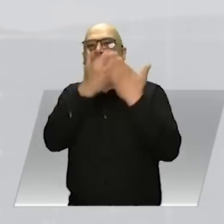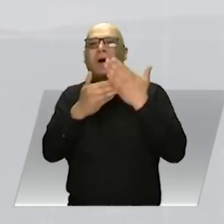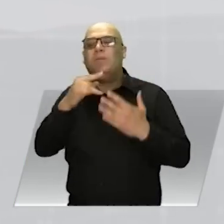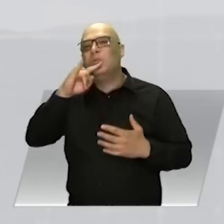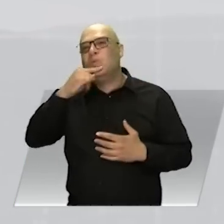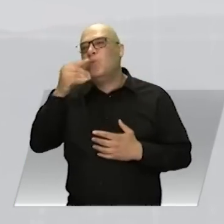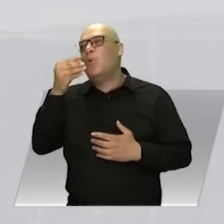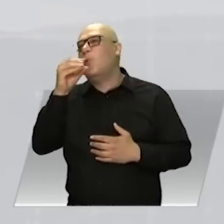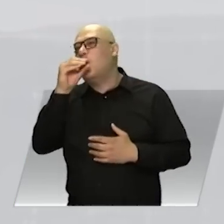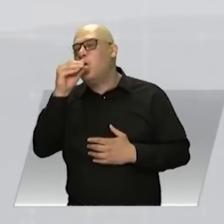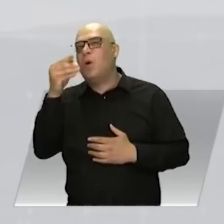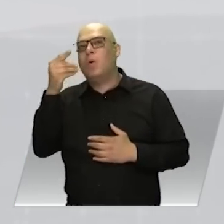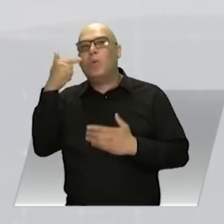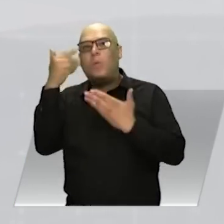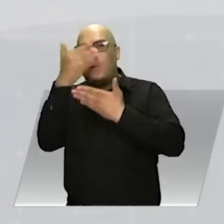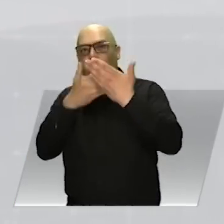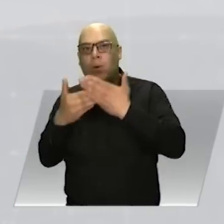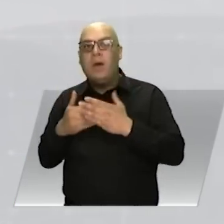conductor tenía